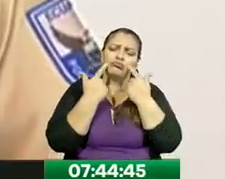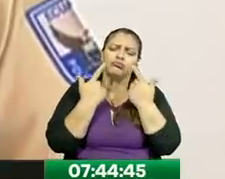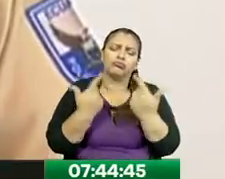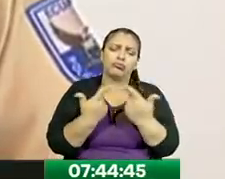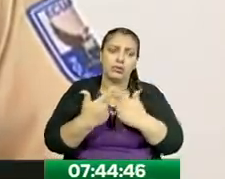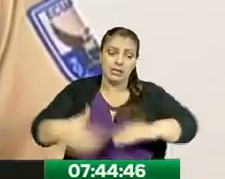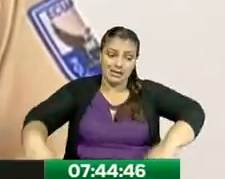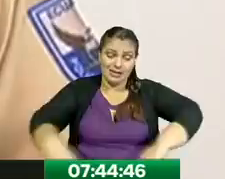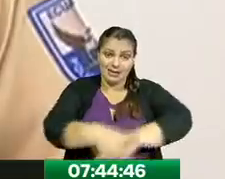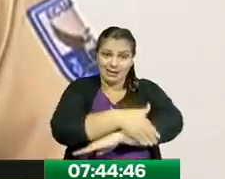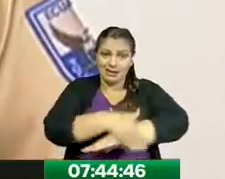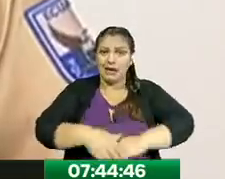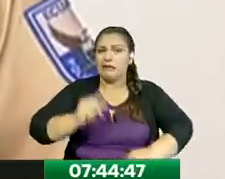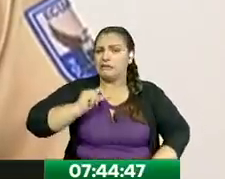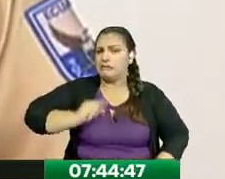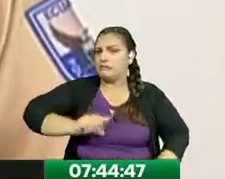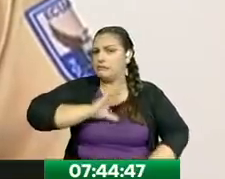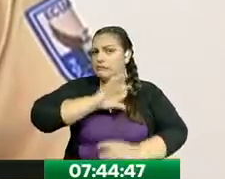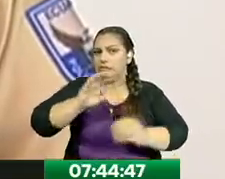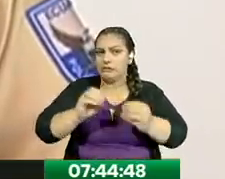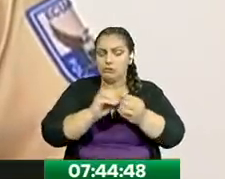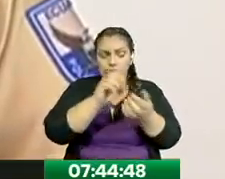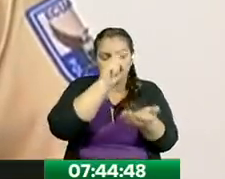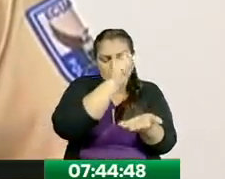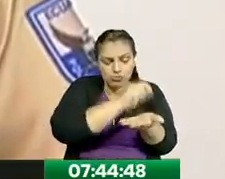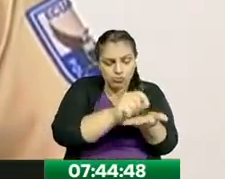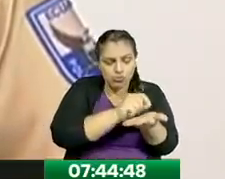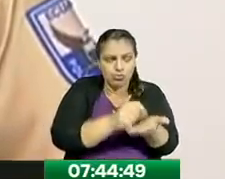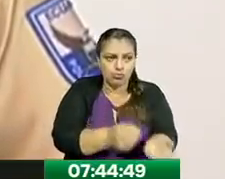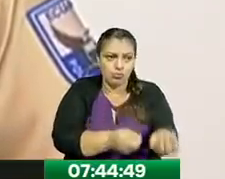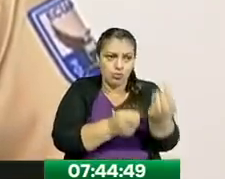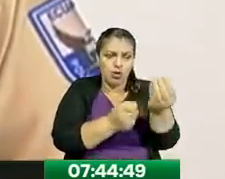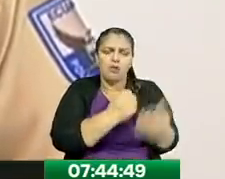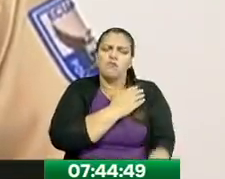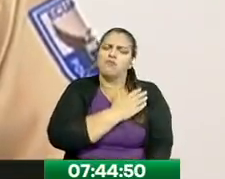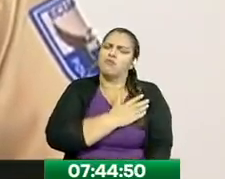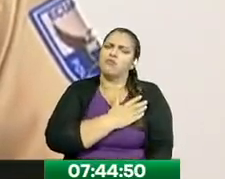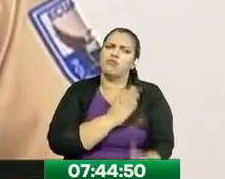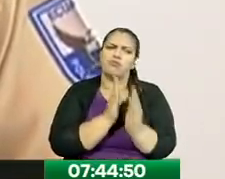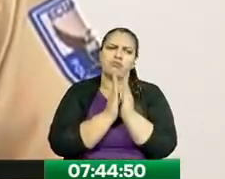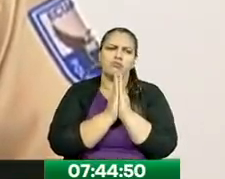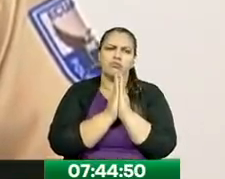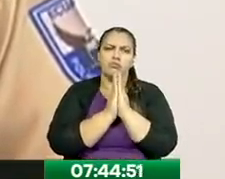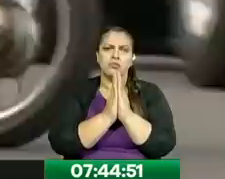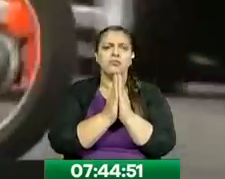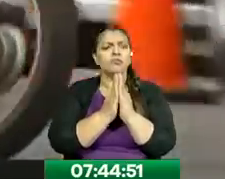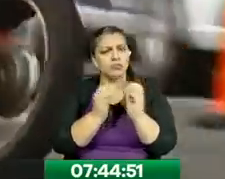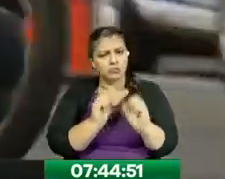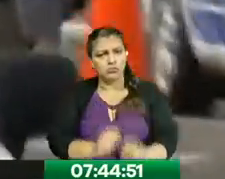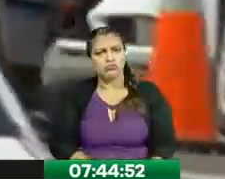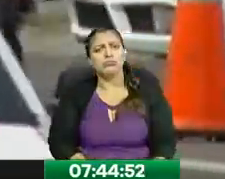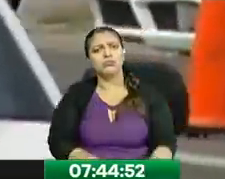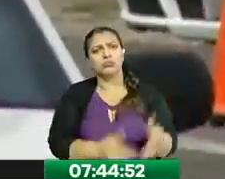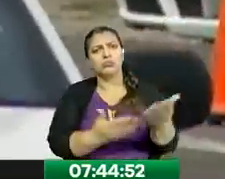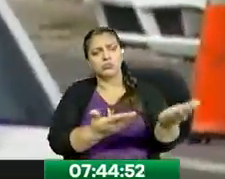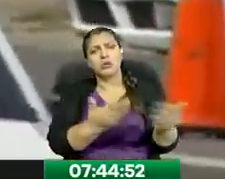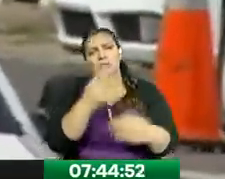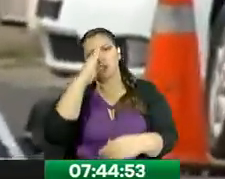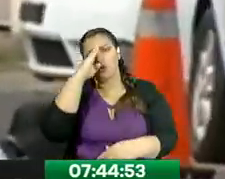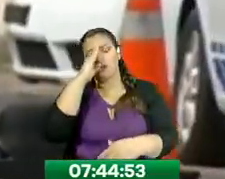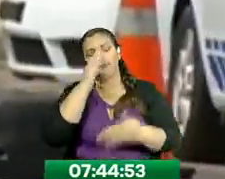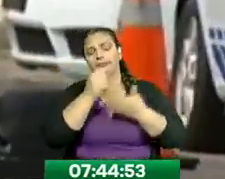casa y también indicar el número de días que se van a afrontar de ella informó rosa elena